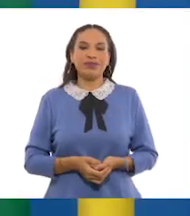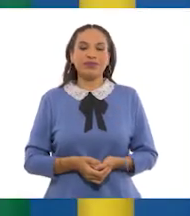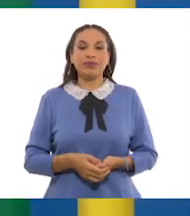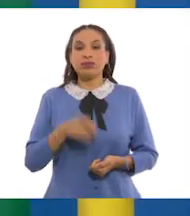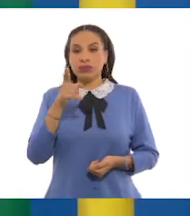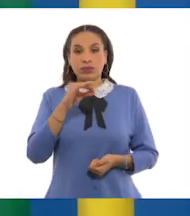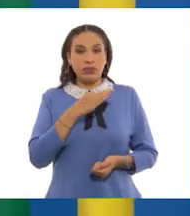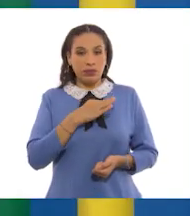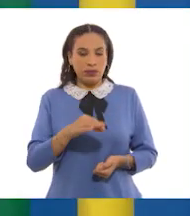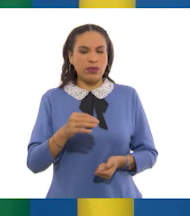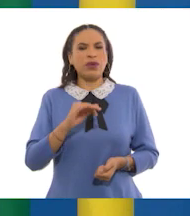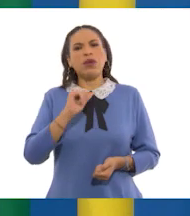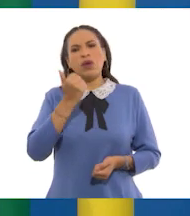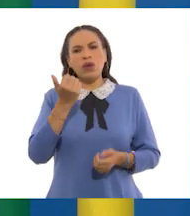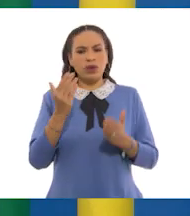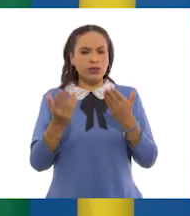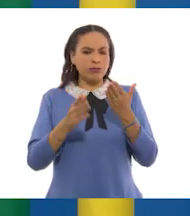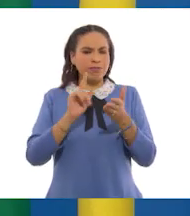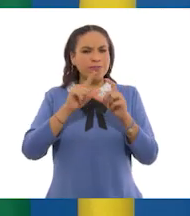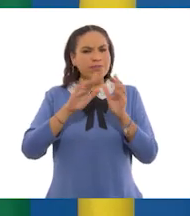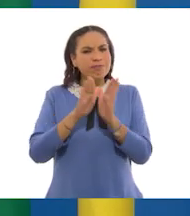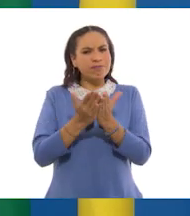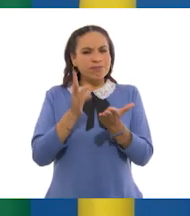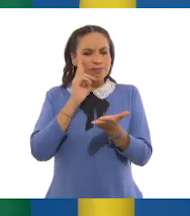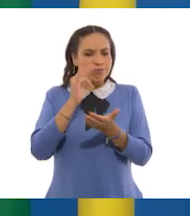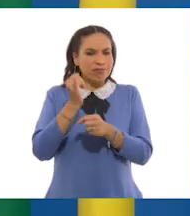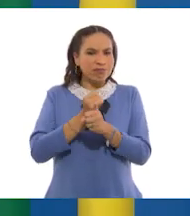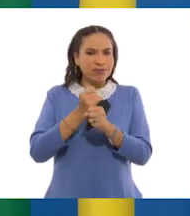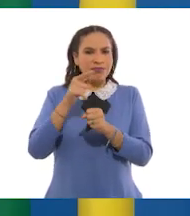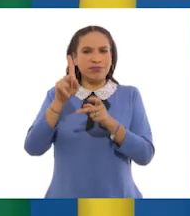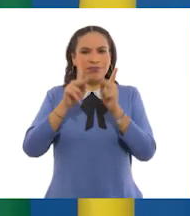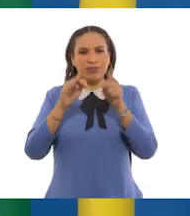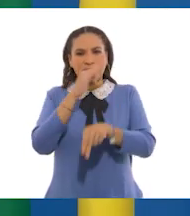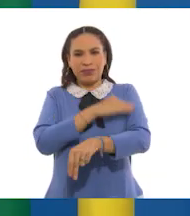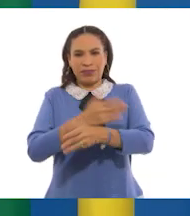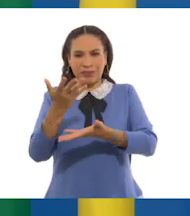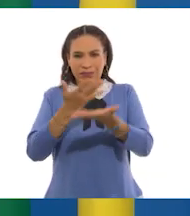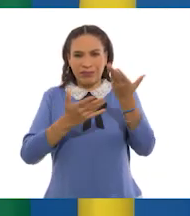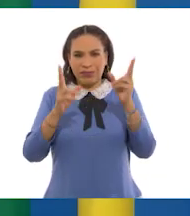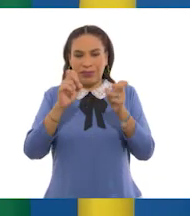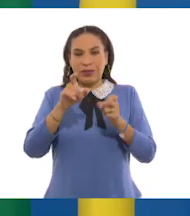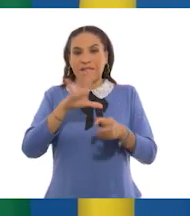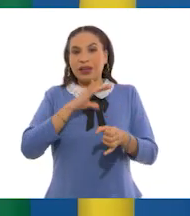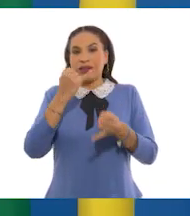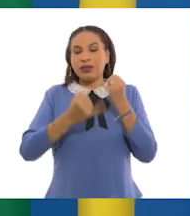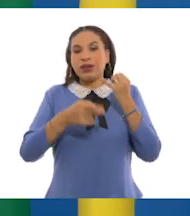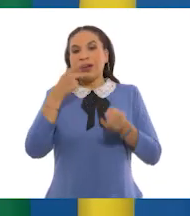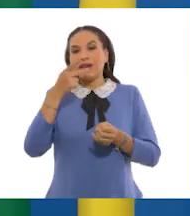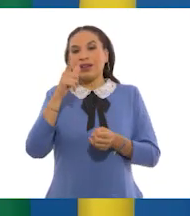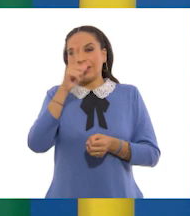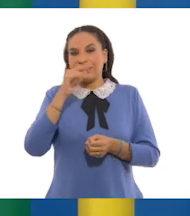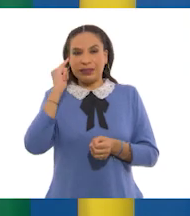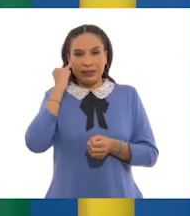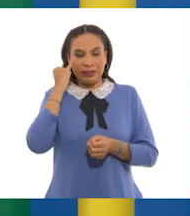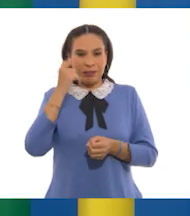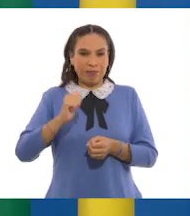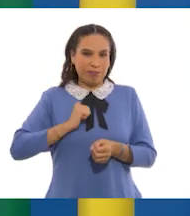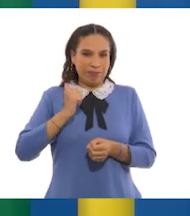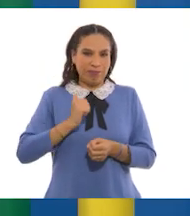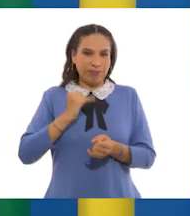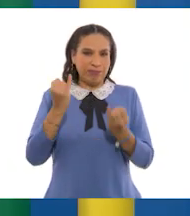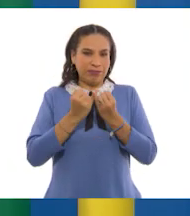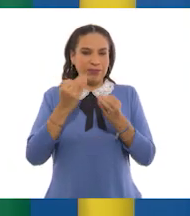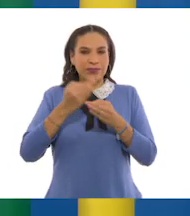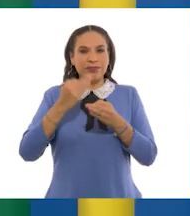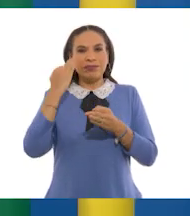Si te es posible, consulta otros libros y comenta el tema de hoy con tu familia. Si tienes la fortuna de hablar una lengua indígena, aprovecha también